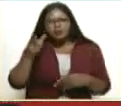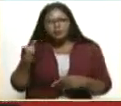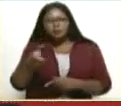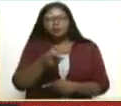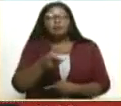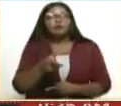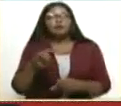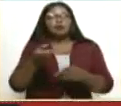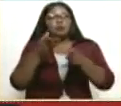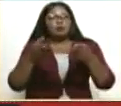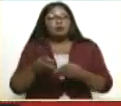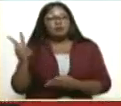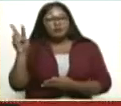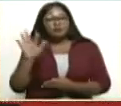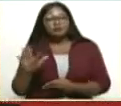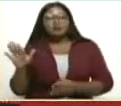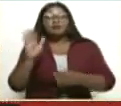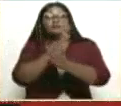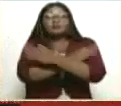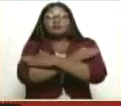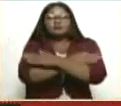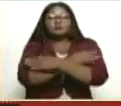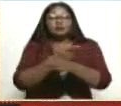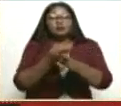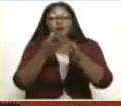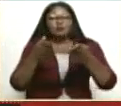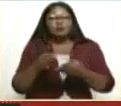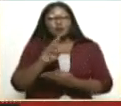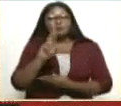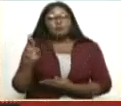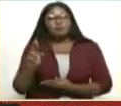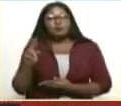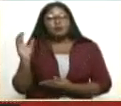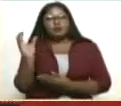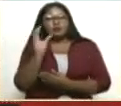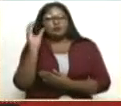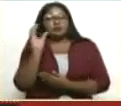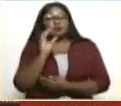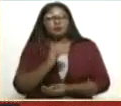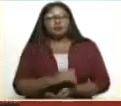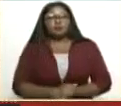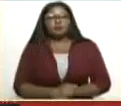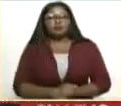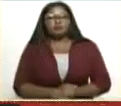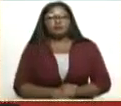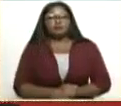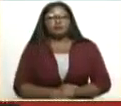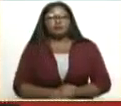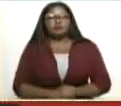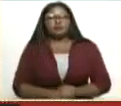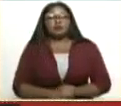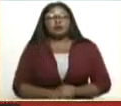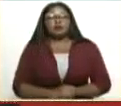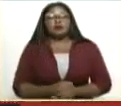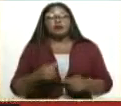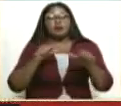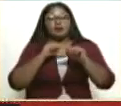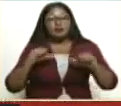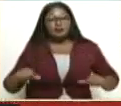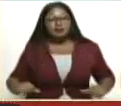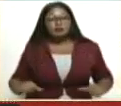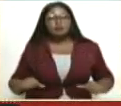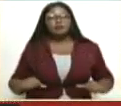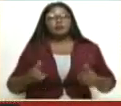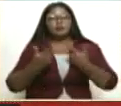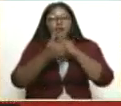venezolano, felicita al gobierno de la República de Colombia y al Ejército de Liberación Nacional,